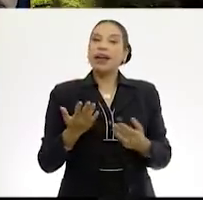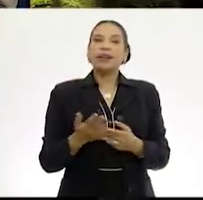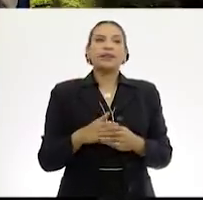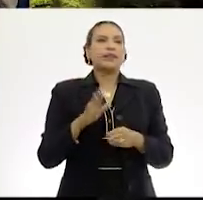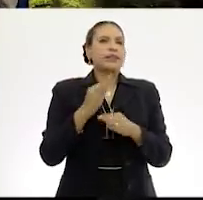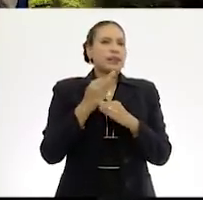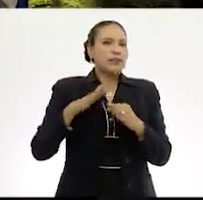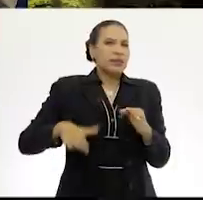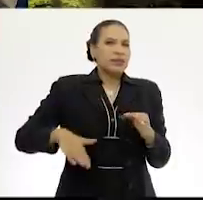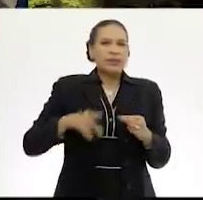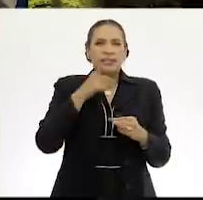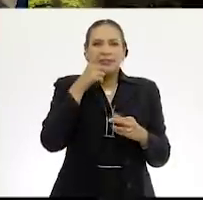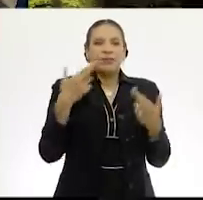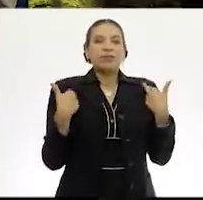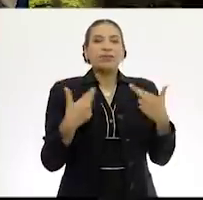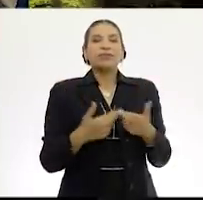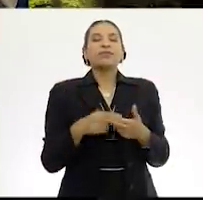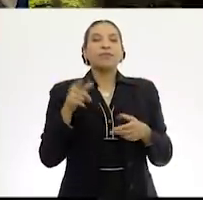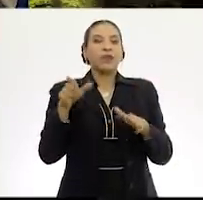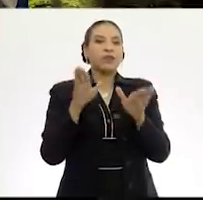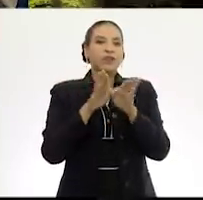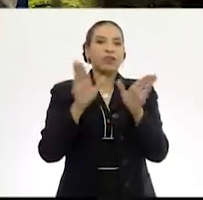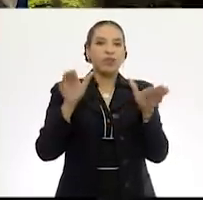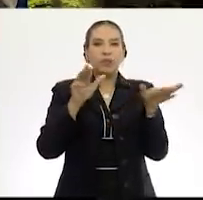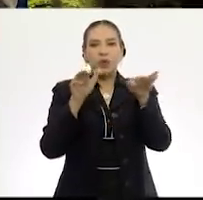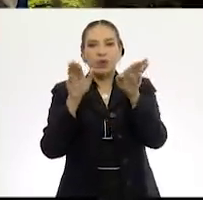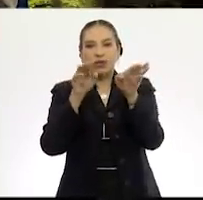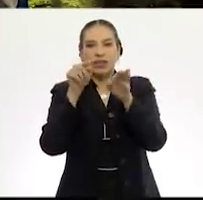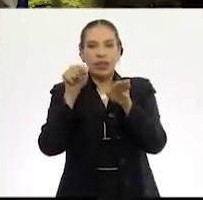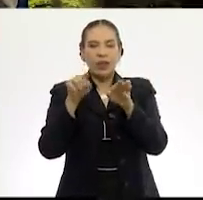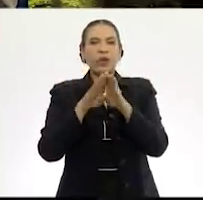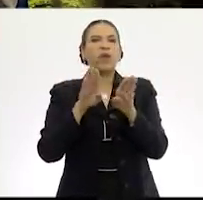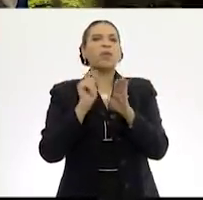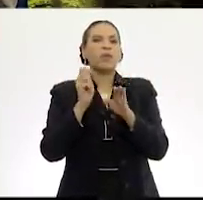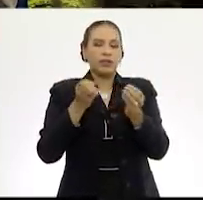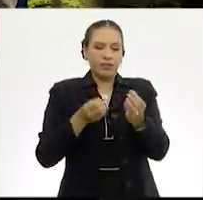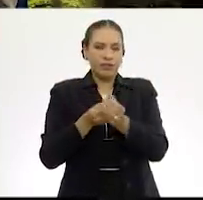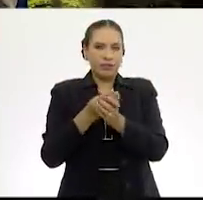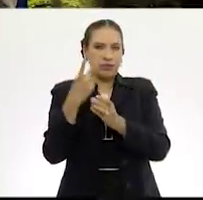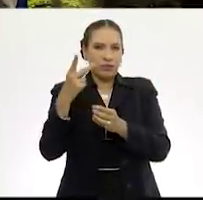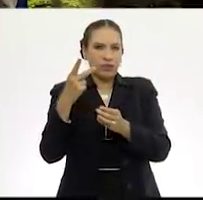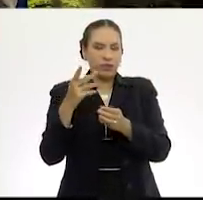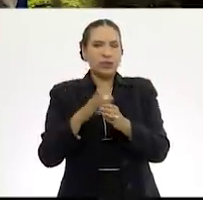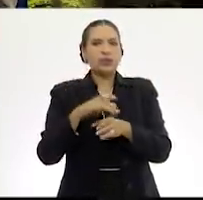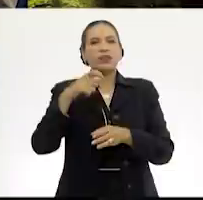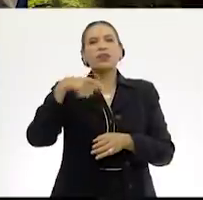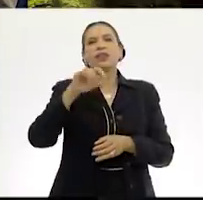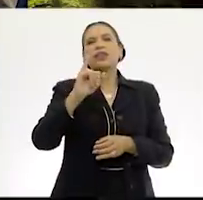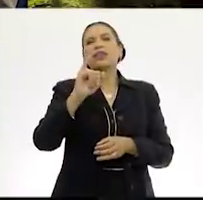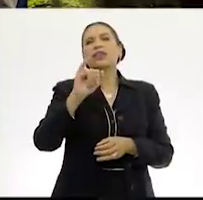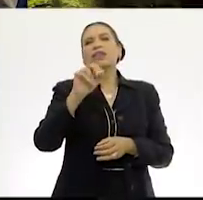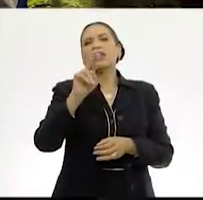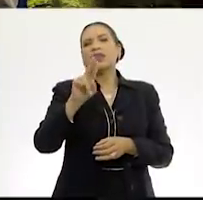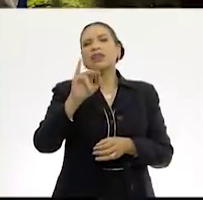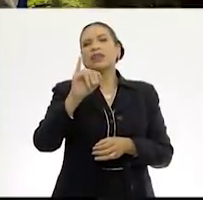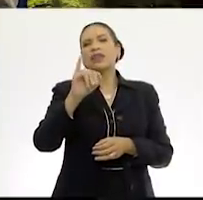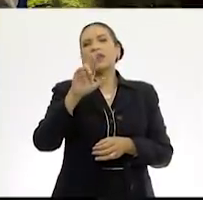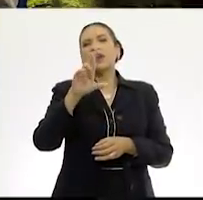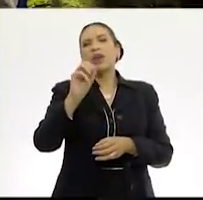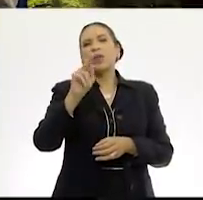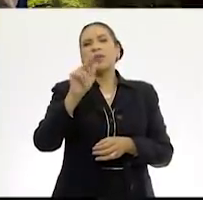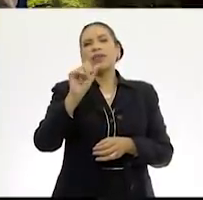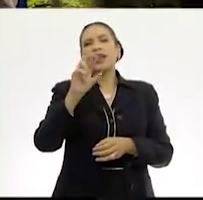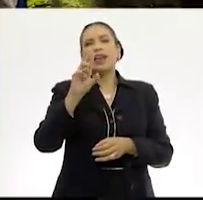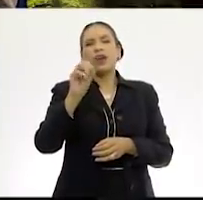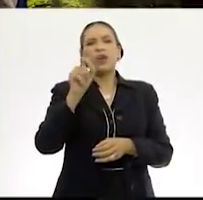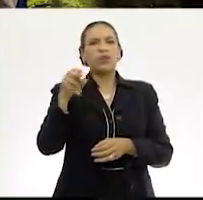según nos dijo usted, profe, los murciélagos son mamíferos, pero ¿y quiróptero es su nombre en